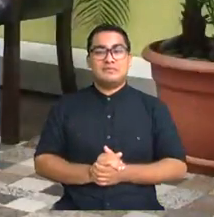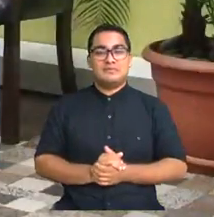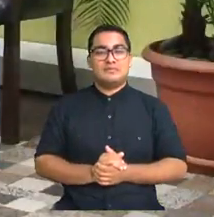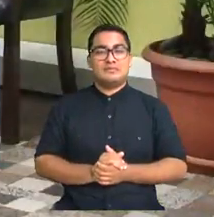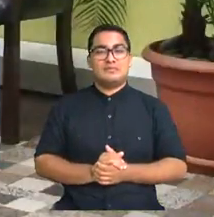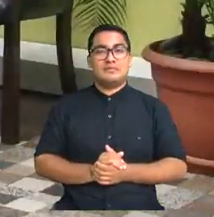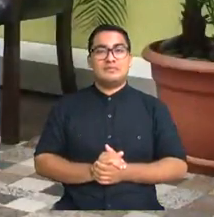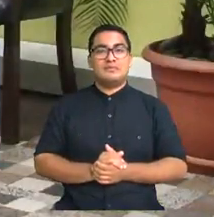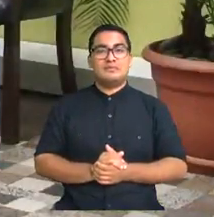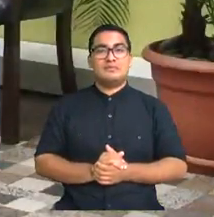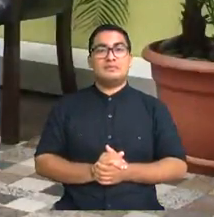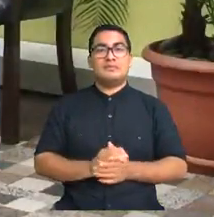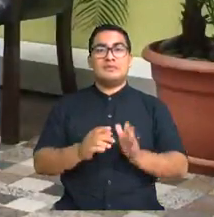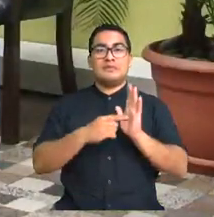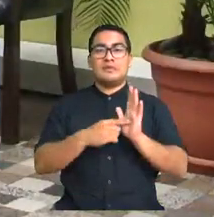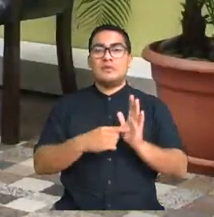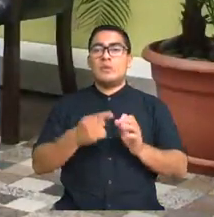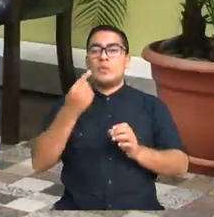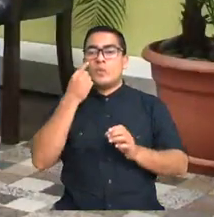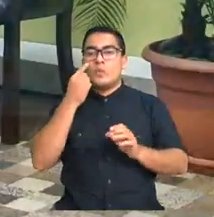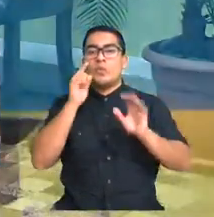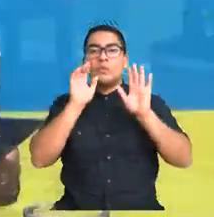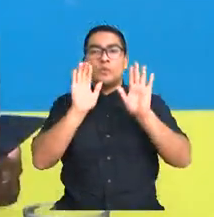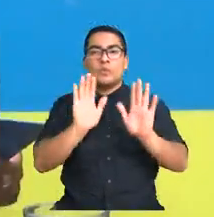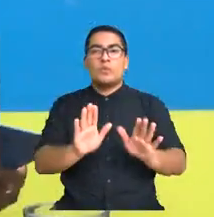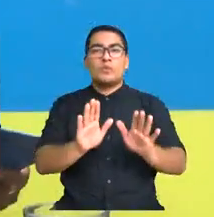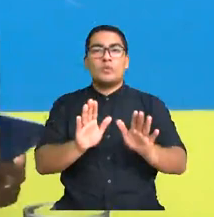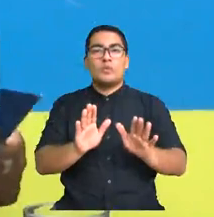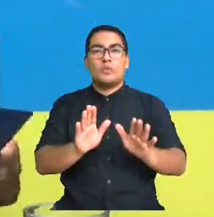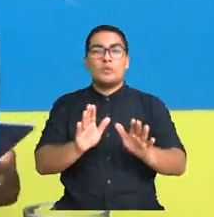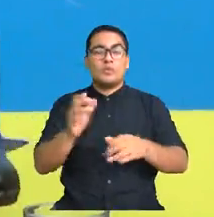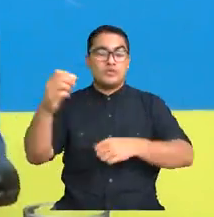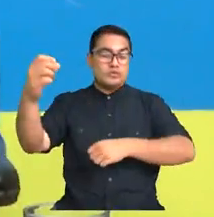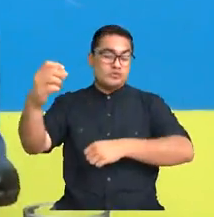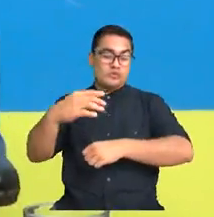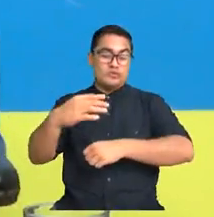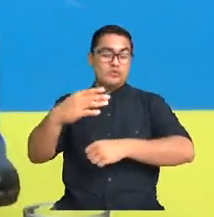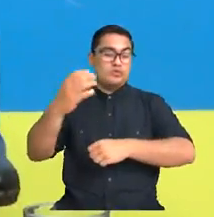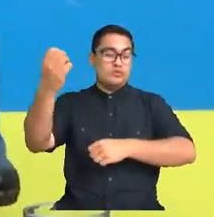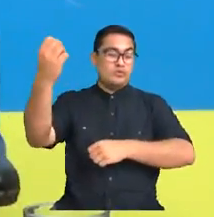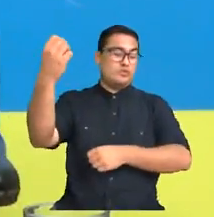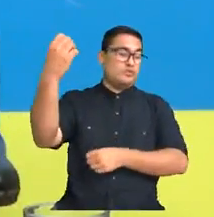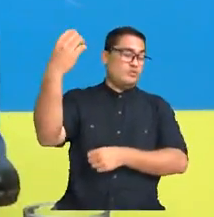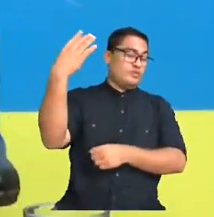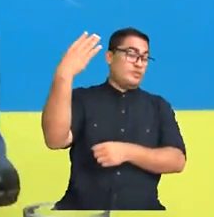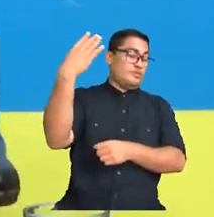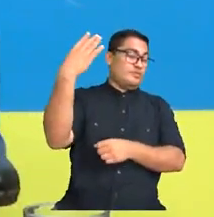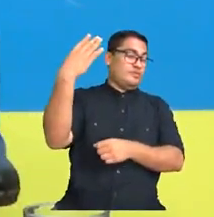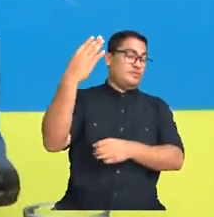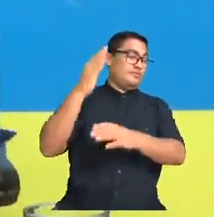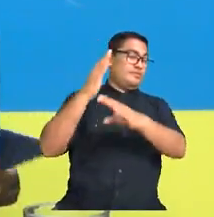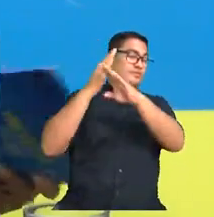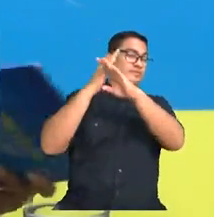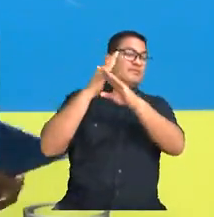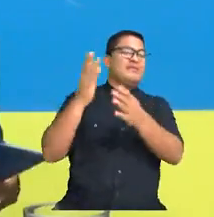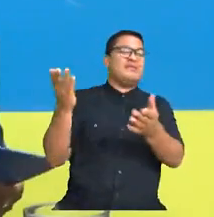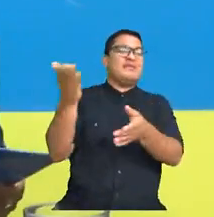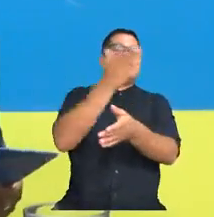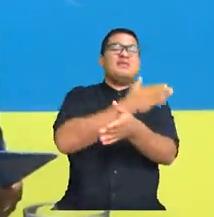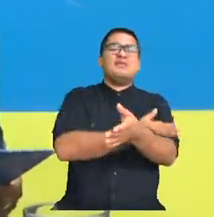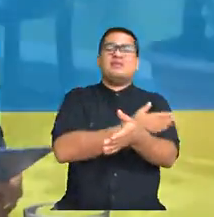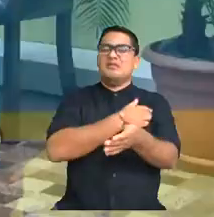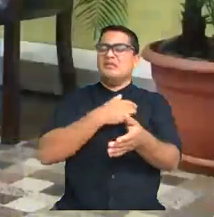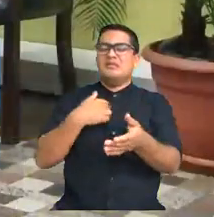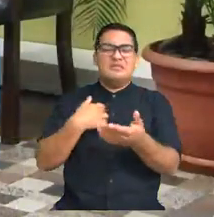¿Cuáles serían las precauciones que debemos de tomar para antes de exponernos al sol? Usted ya nos decía, usar un bloqueador. ¿Qué otras recomendaciones